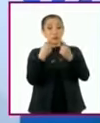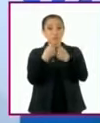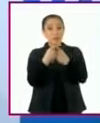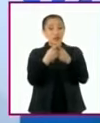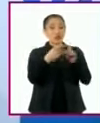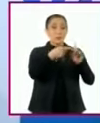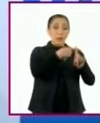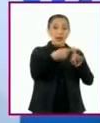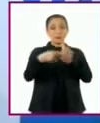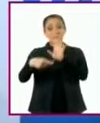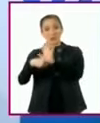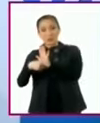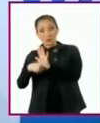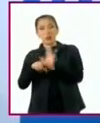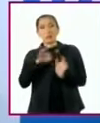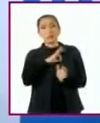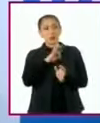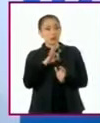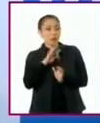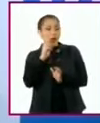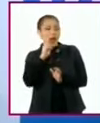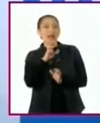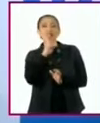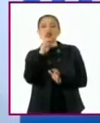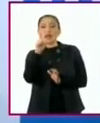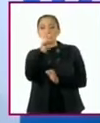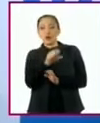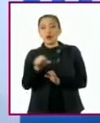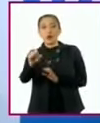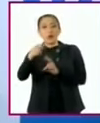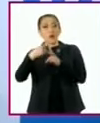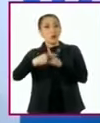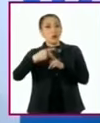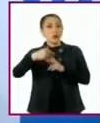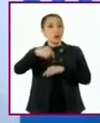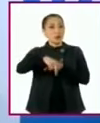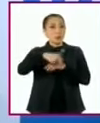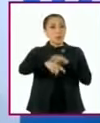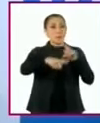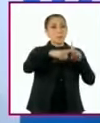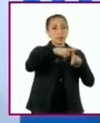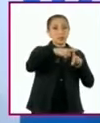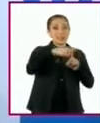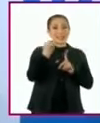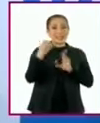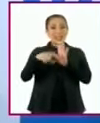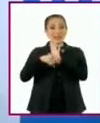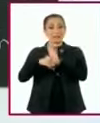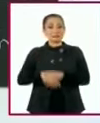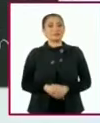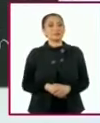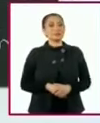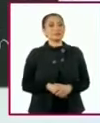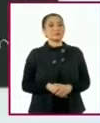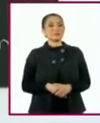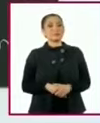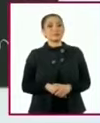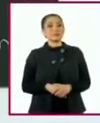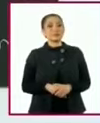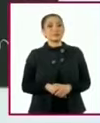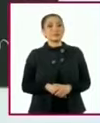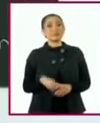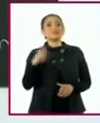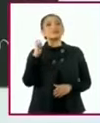multiplicación, podemos justificar los resultados de dividir números positivos y negativos. Esto